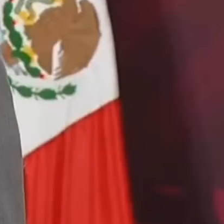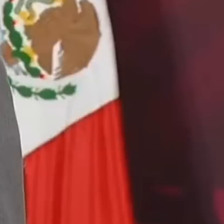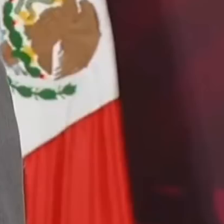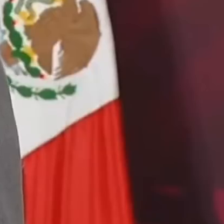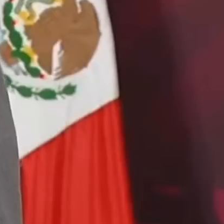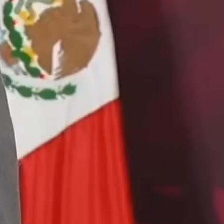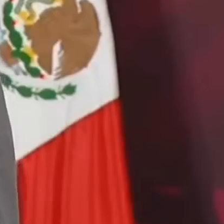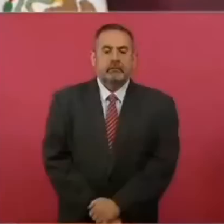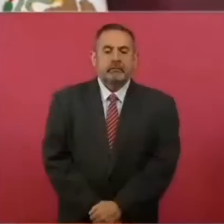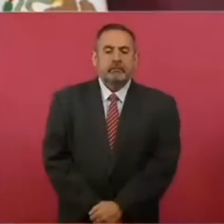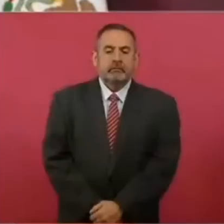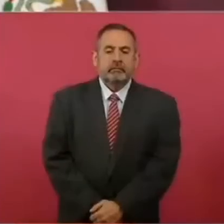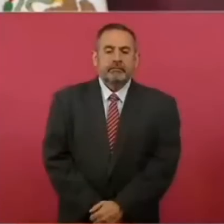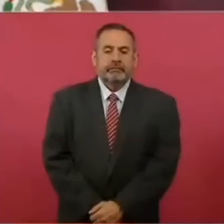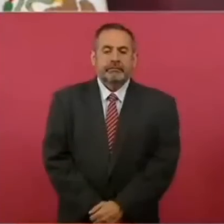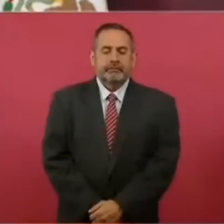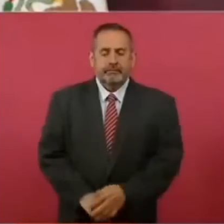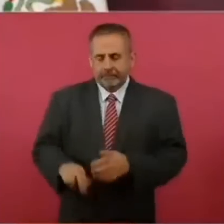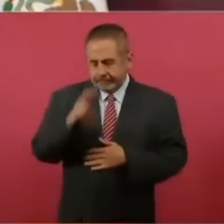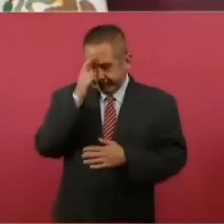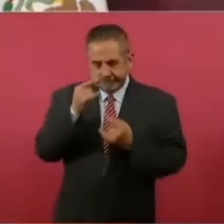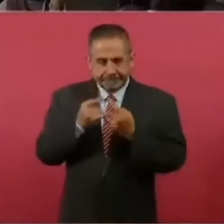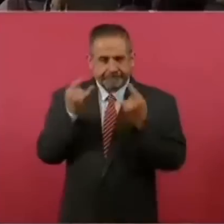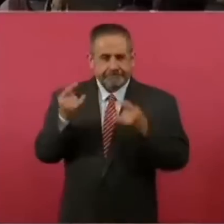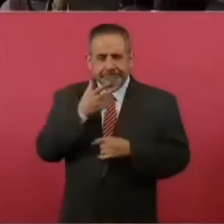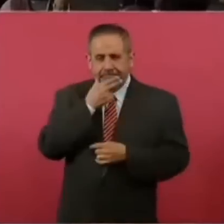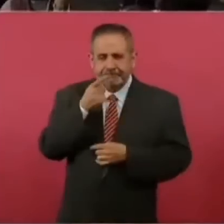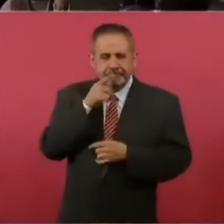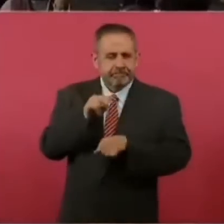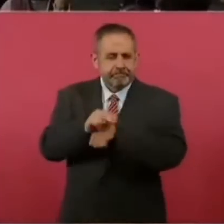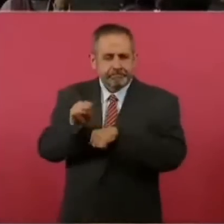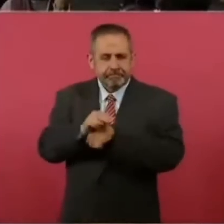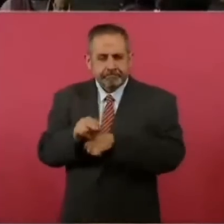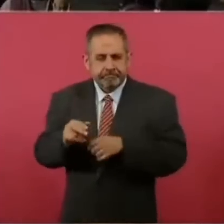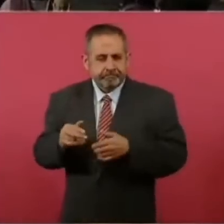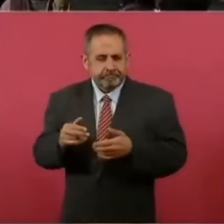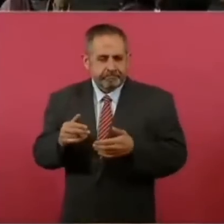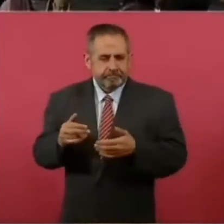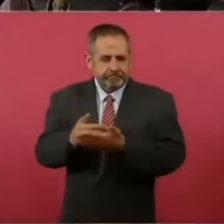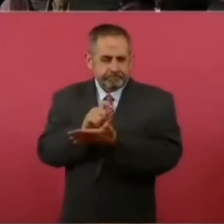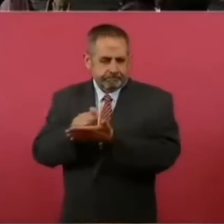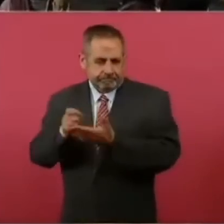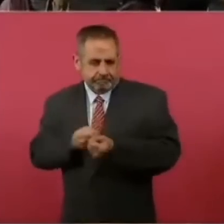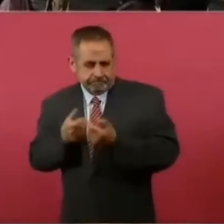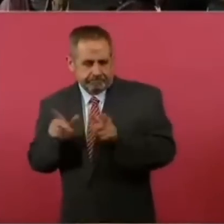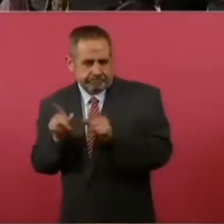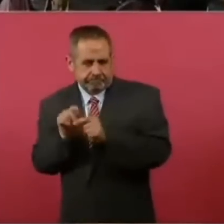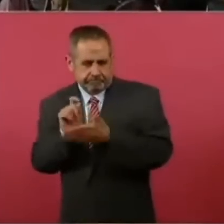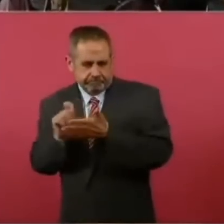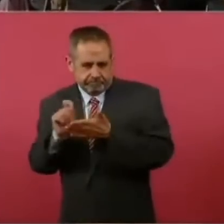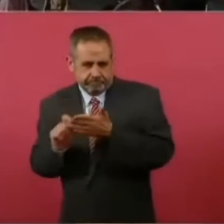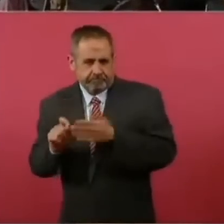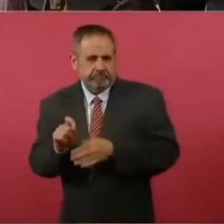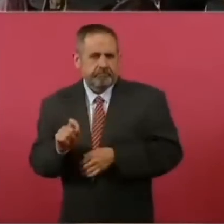pueblo de Nicaragua, que decía palabras más, palabras menos.